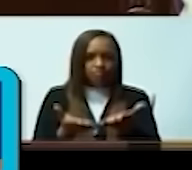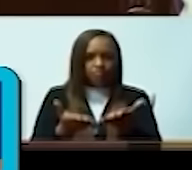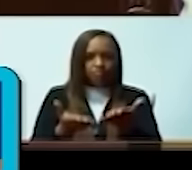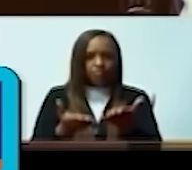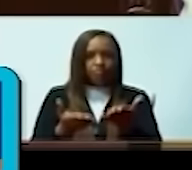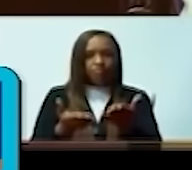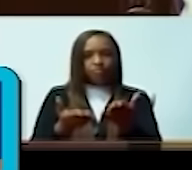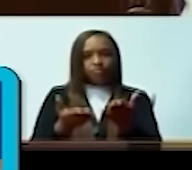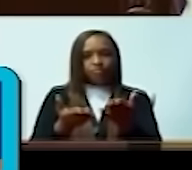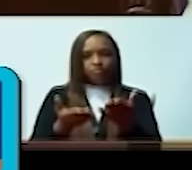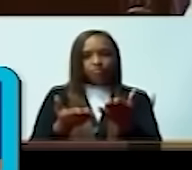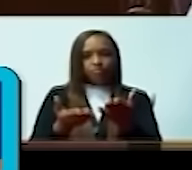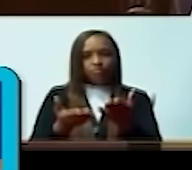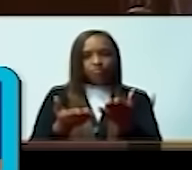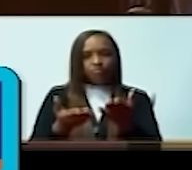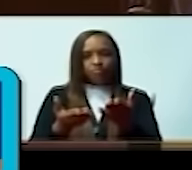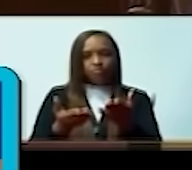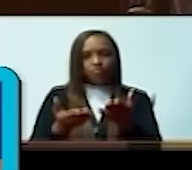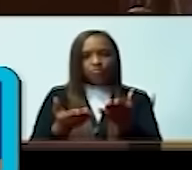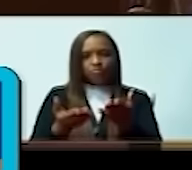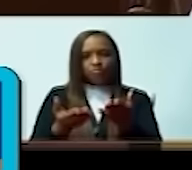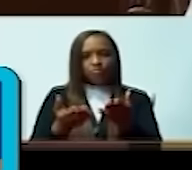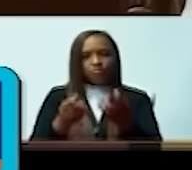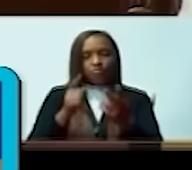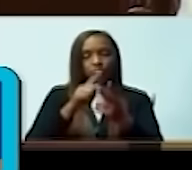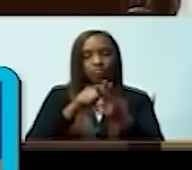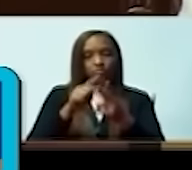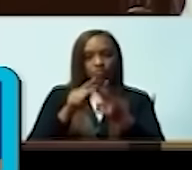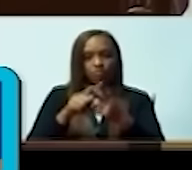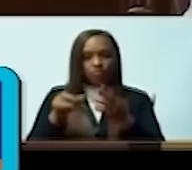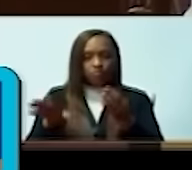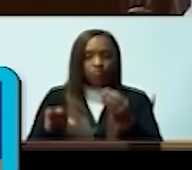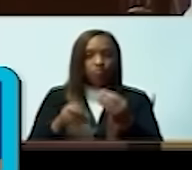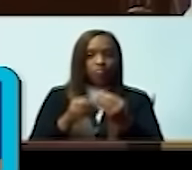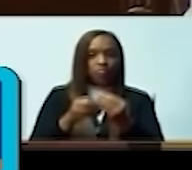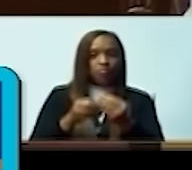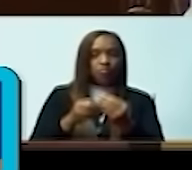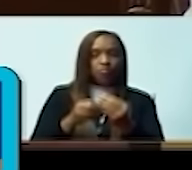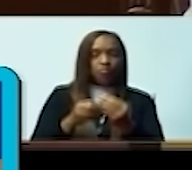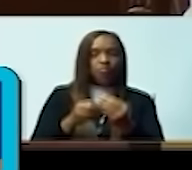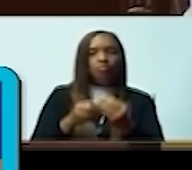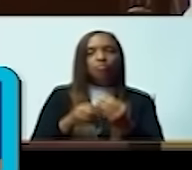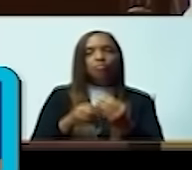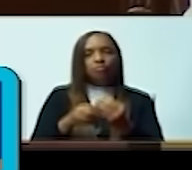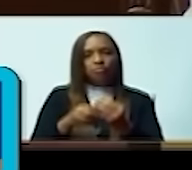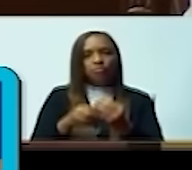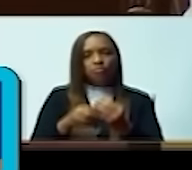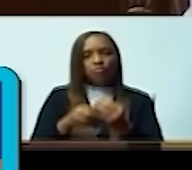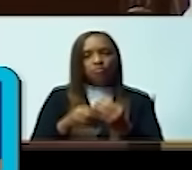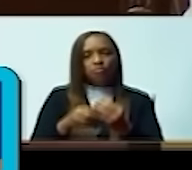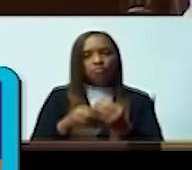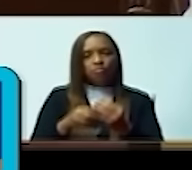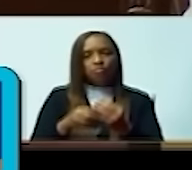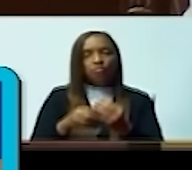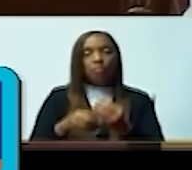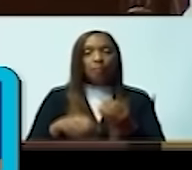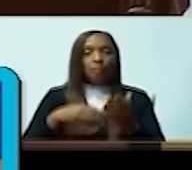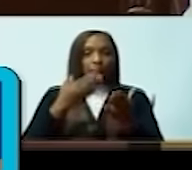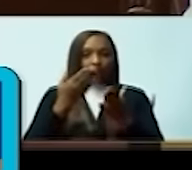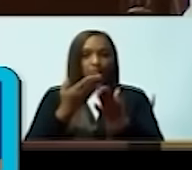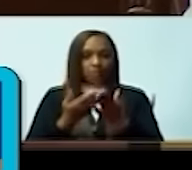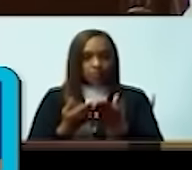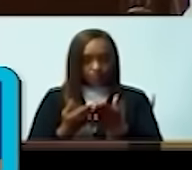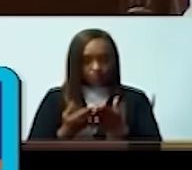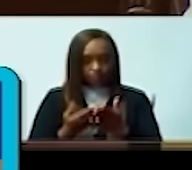el proyecto de ley que crea el Sistema Nacional de Inteligencia, refundido con